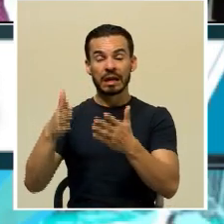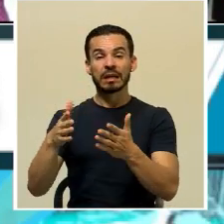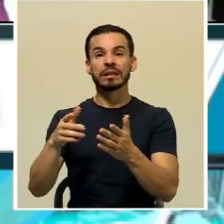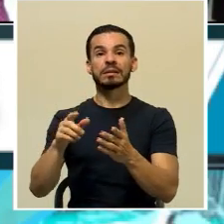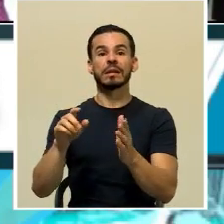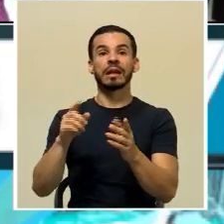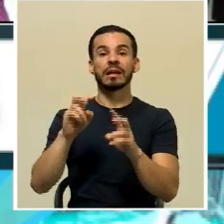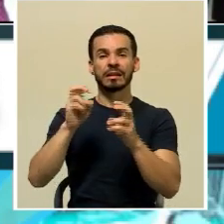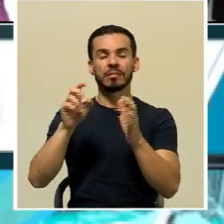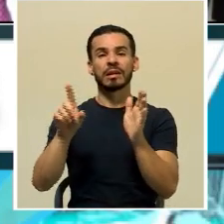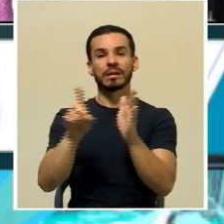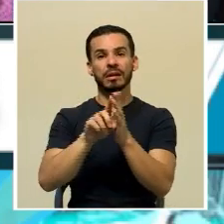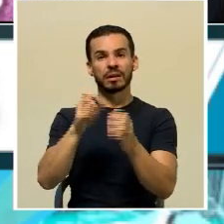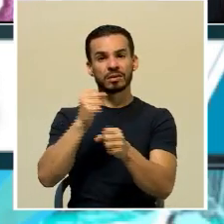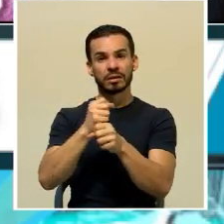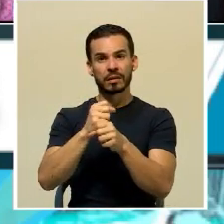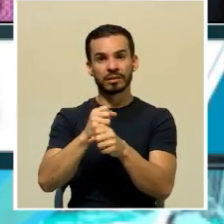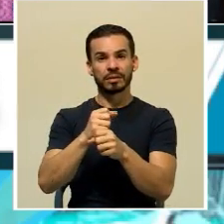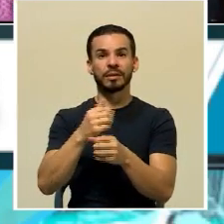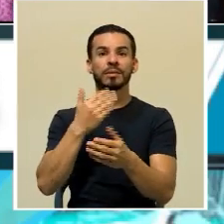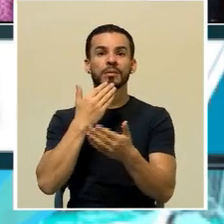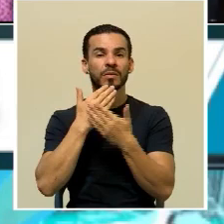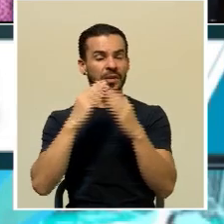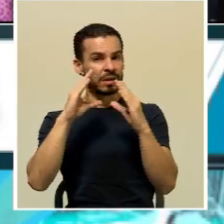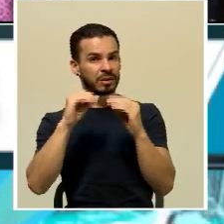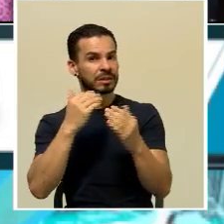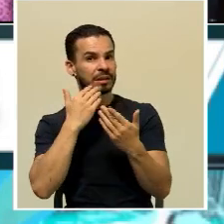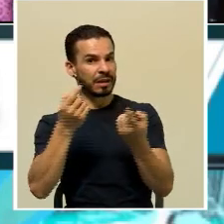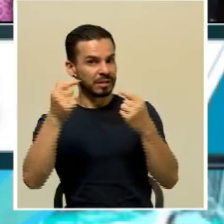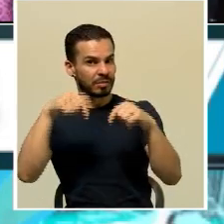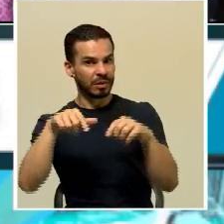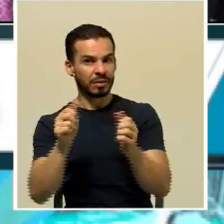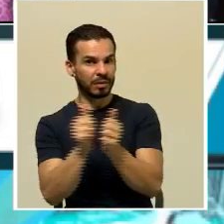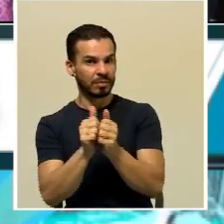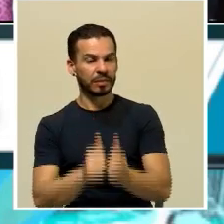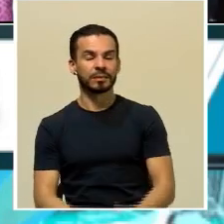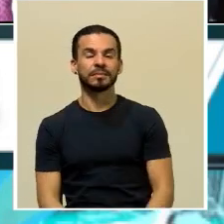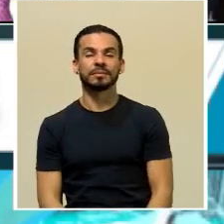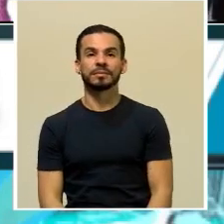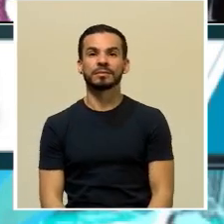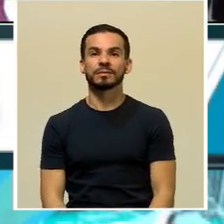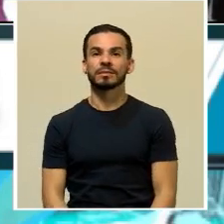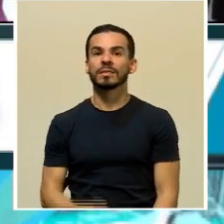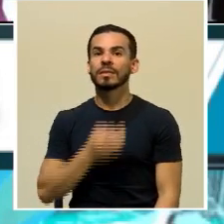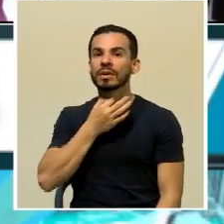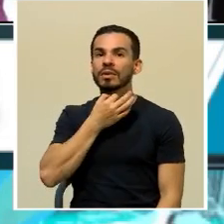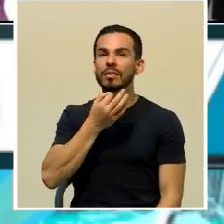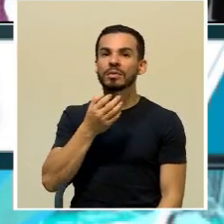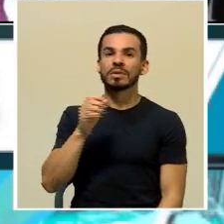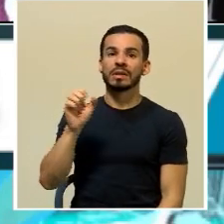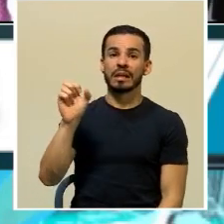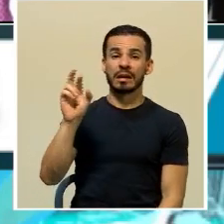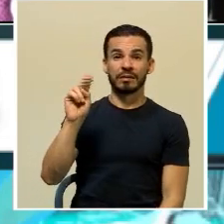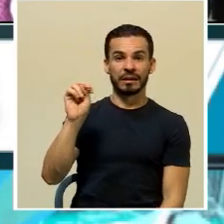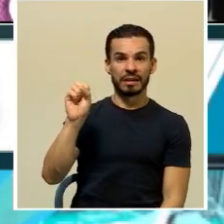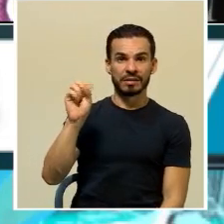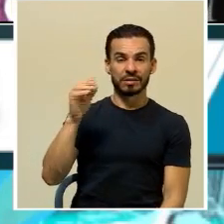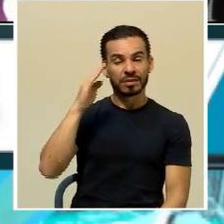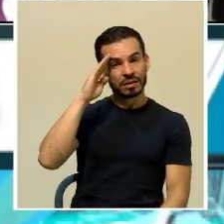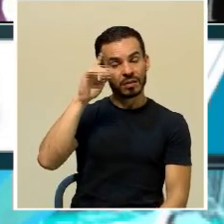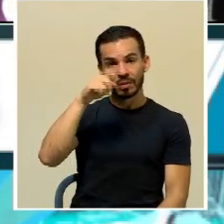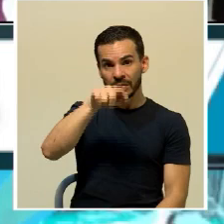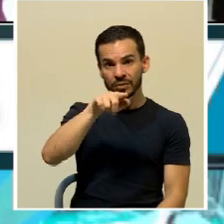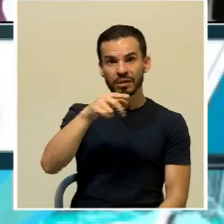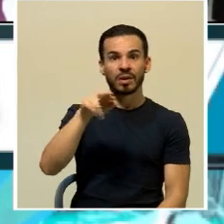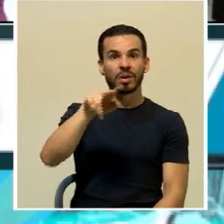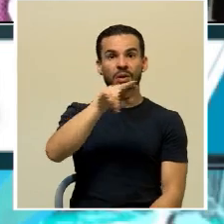Buenas noches, don Eric. Gracias por estar en el SEC de Costa Rica Noticias. Con mucho gusto, don Ernesto. Un saludo para usted,